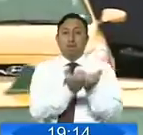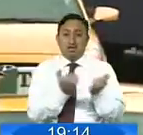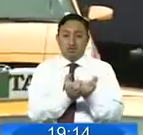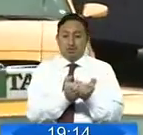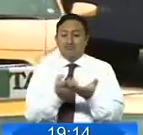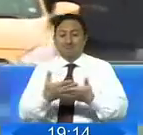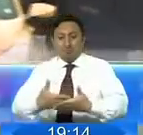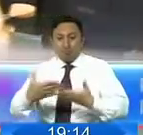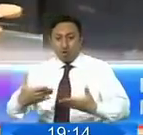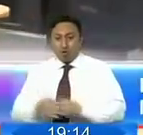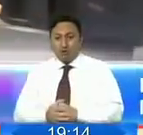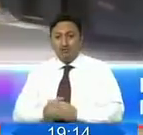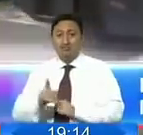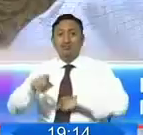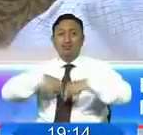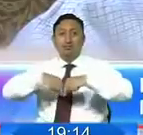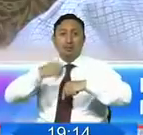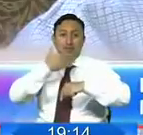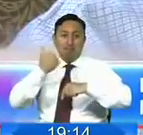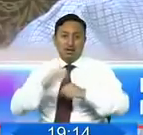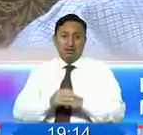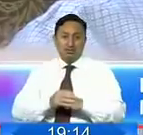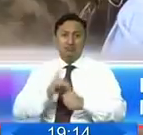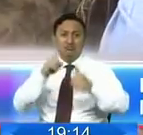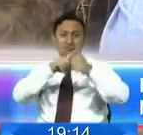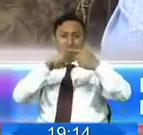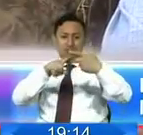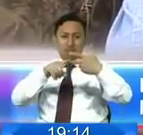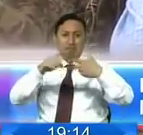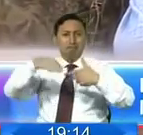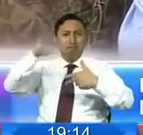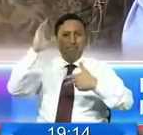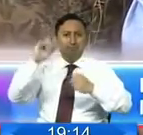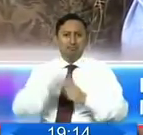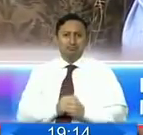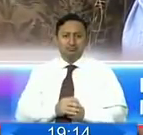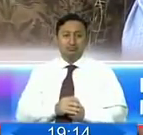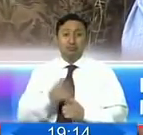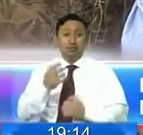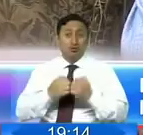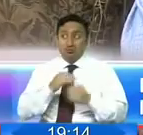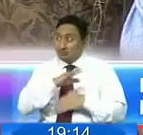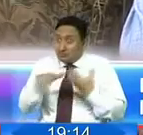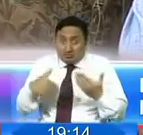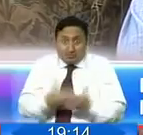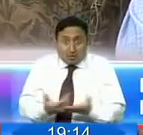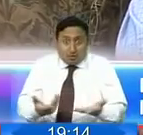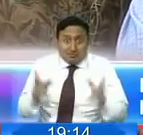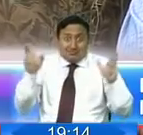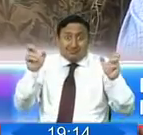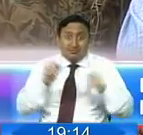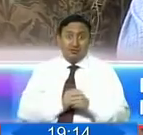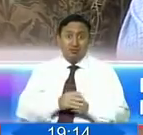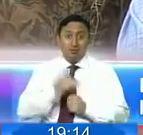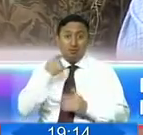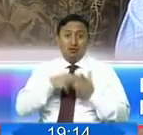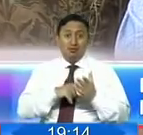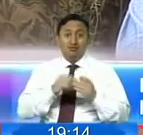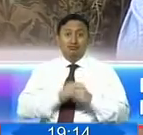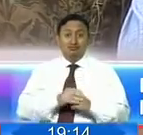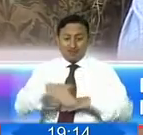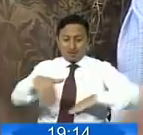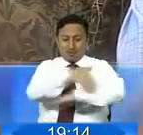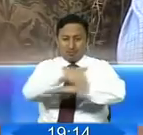mejoramiento de la situación del tránsito son los temas prioritarios son problemas que nos afectan a todos el tema de la mala calidad de las